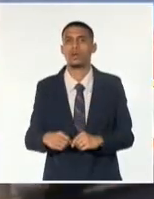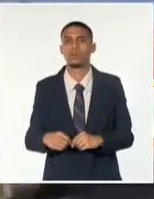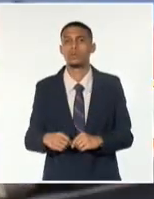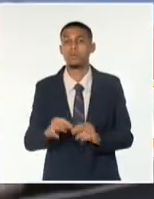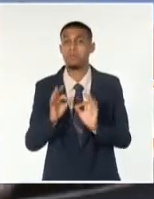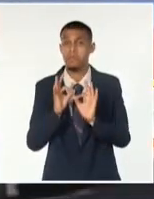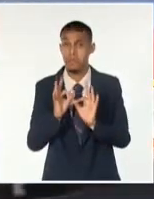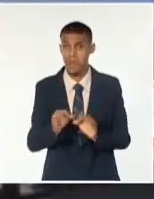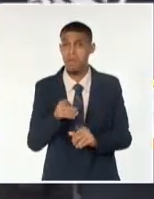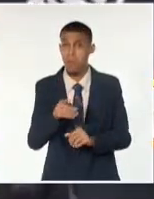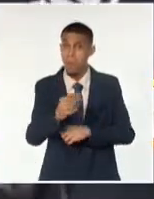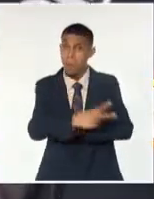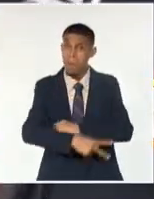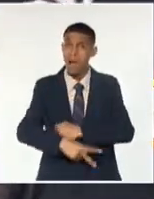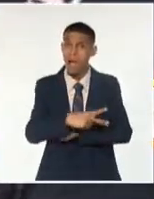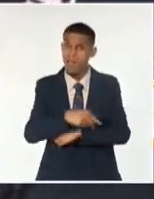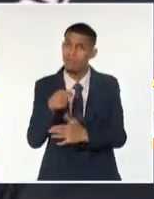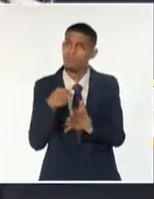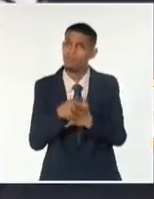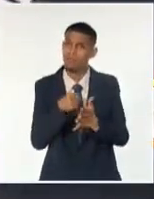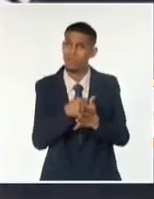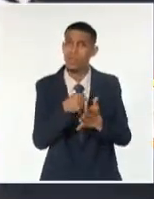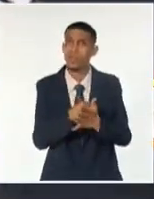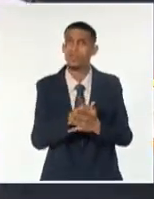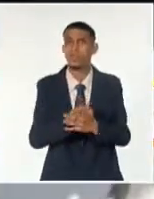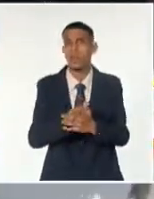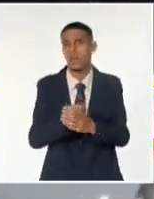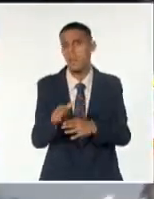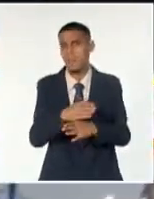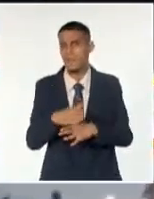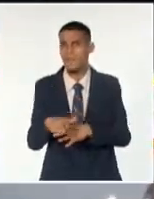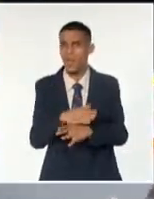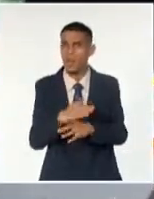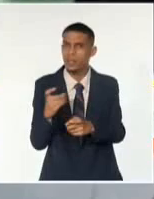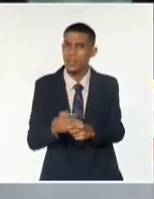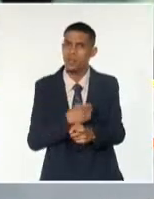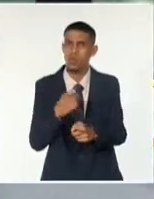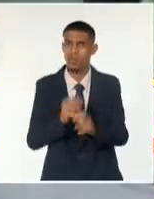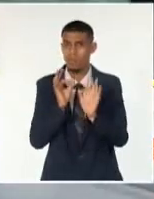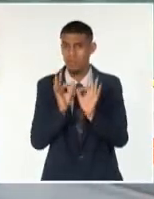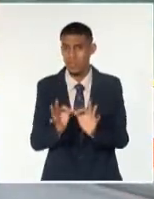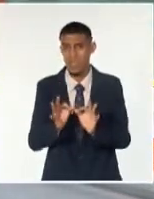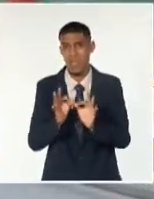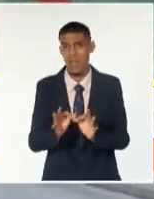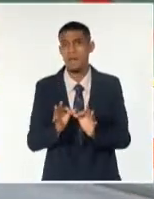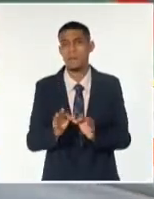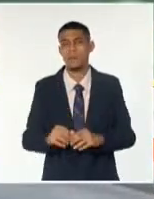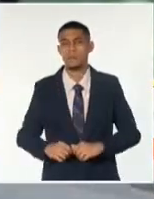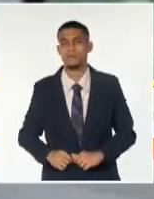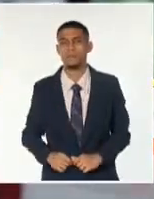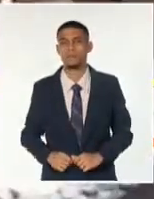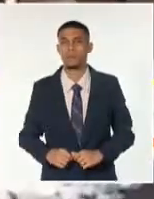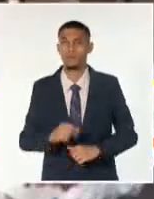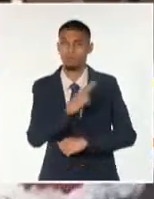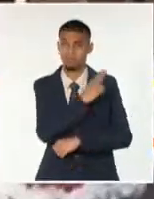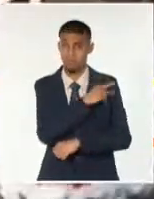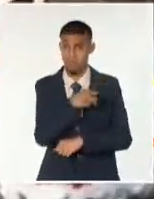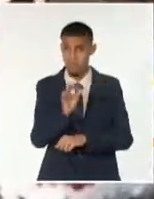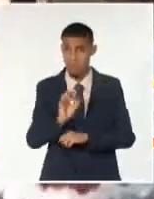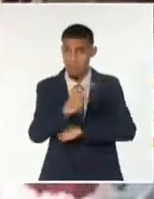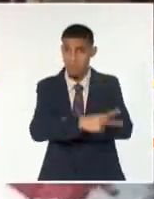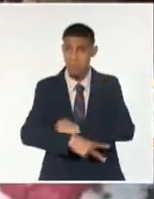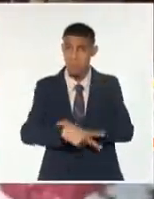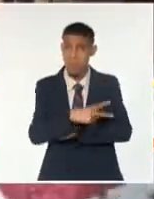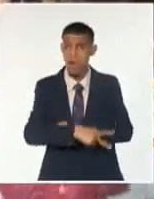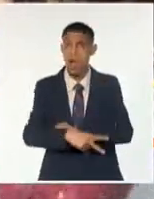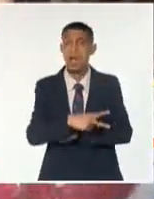que enfrenta con firmeza una guerra impuesta feroz y sin precedentes. Las autoridades sirias